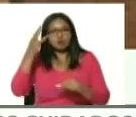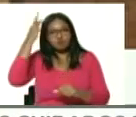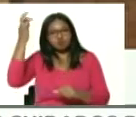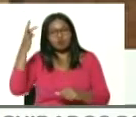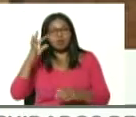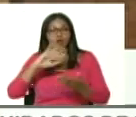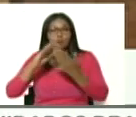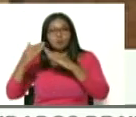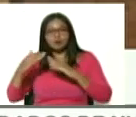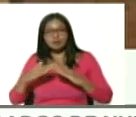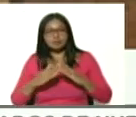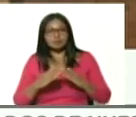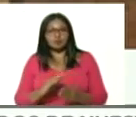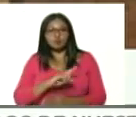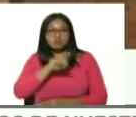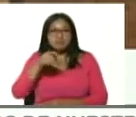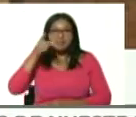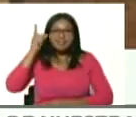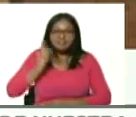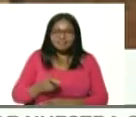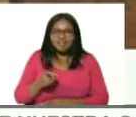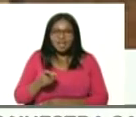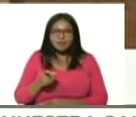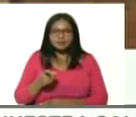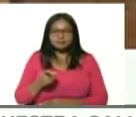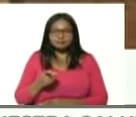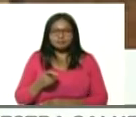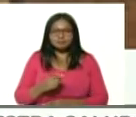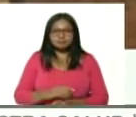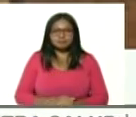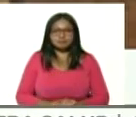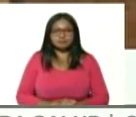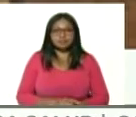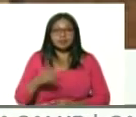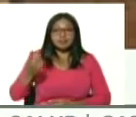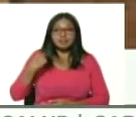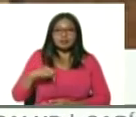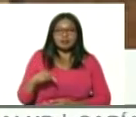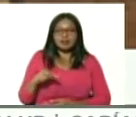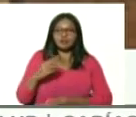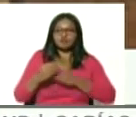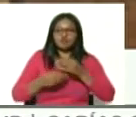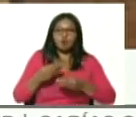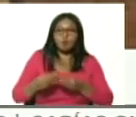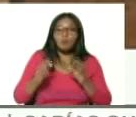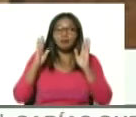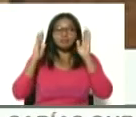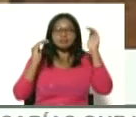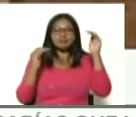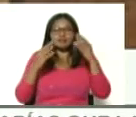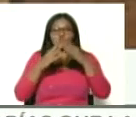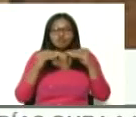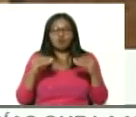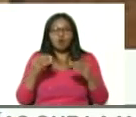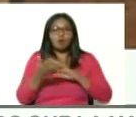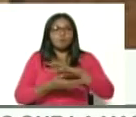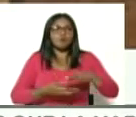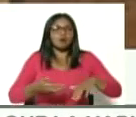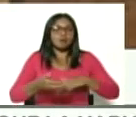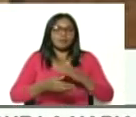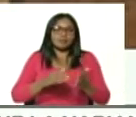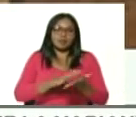Comunal debe ser y debe tener la capacidad para atender todos los problemas de su